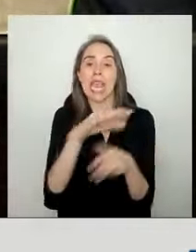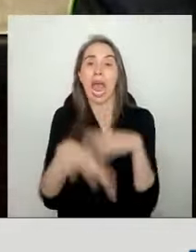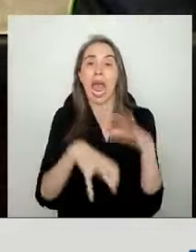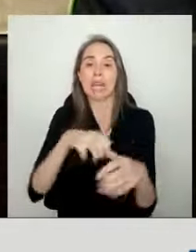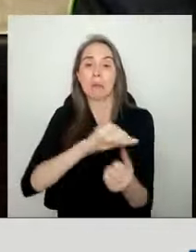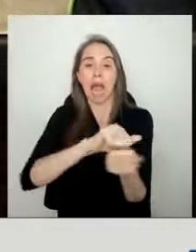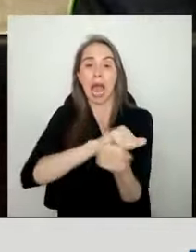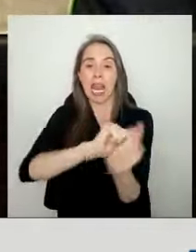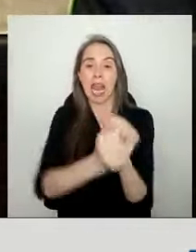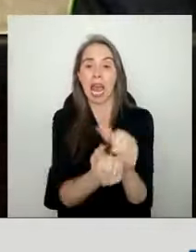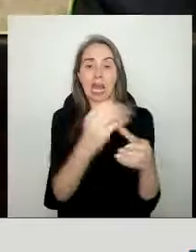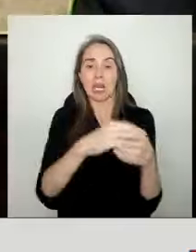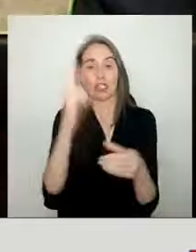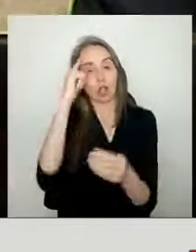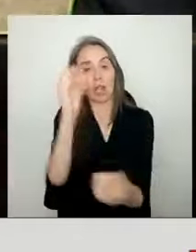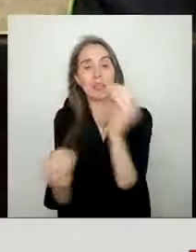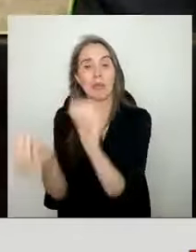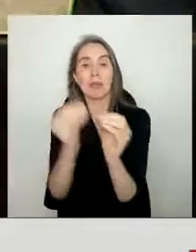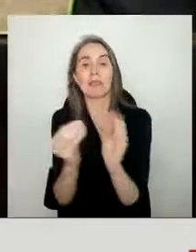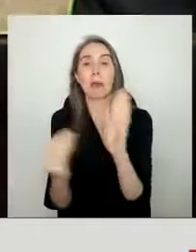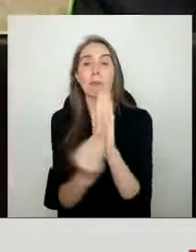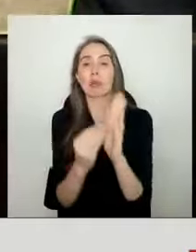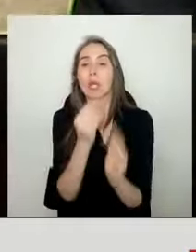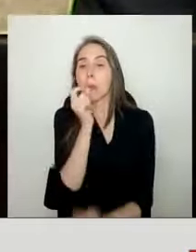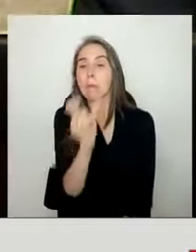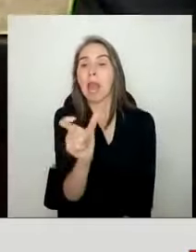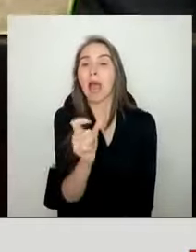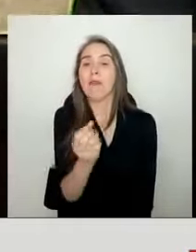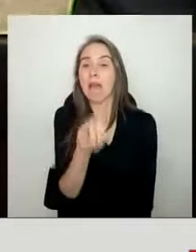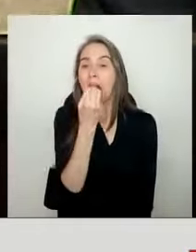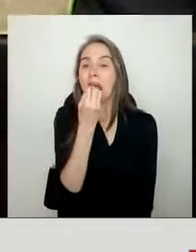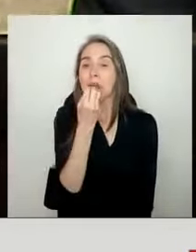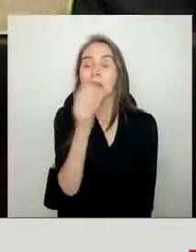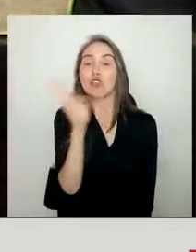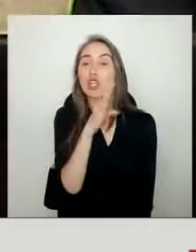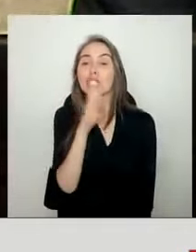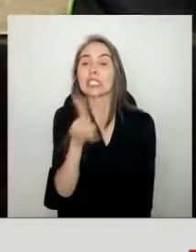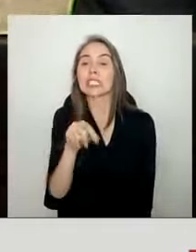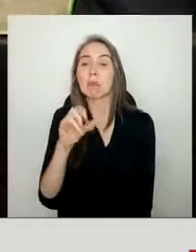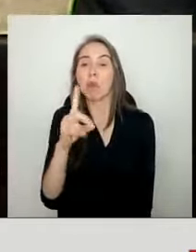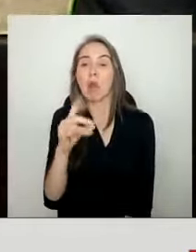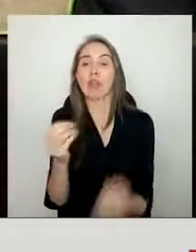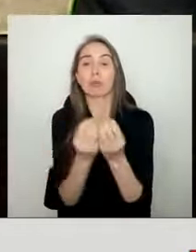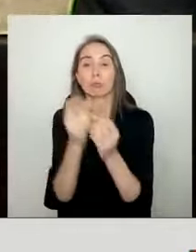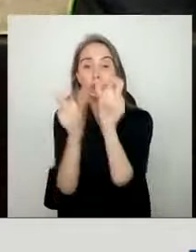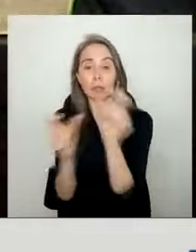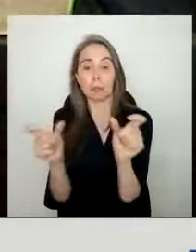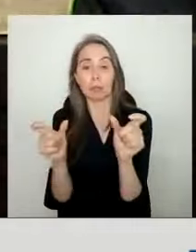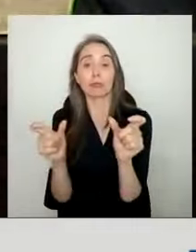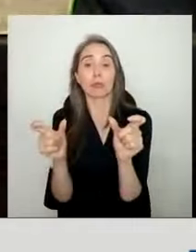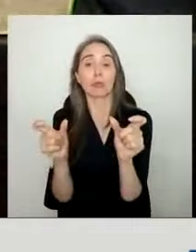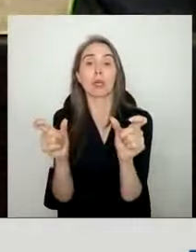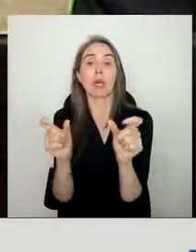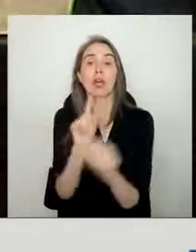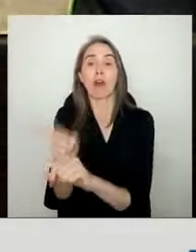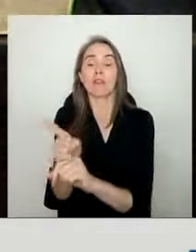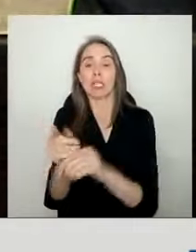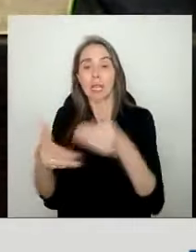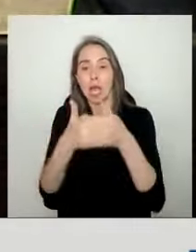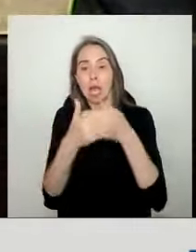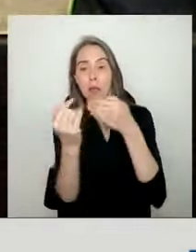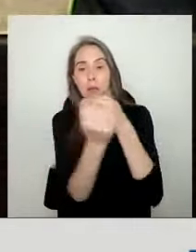no lo inventemos esto de alimento simulado porque obliga mucha gente honesta a tener que ponerle una etiqueta que no que